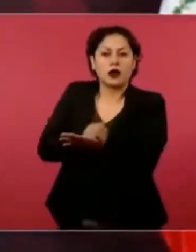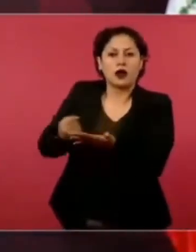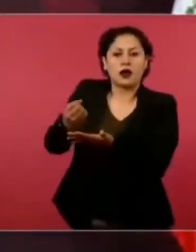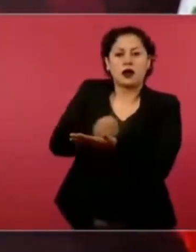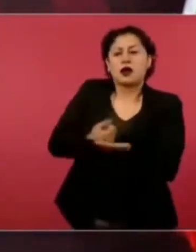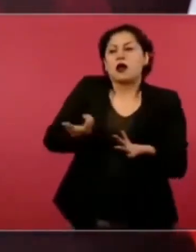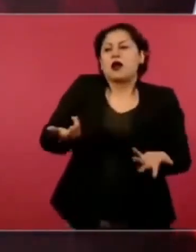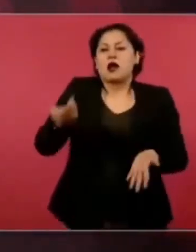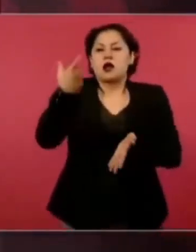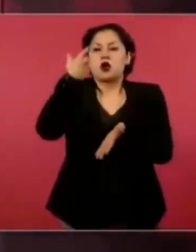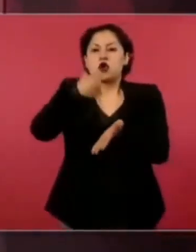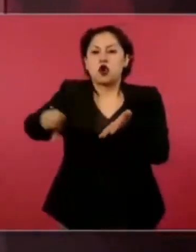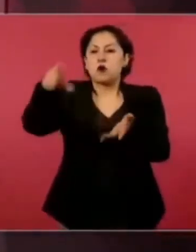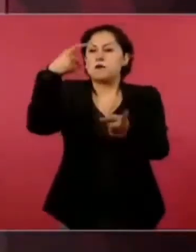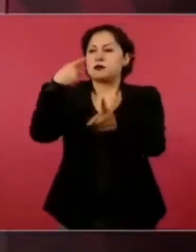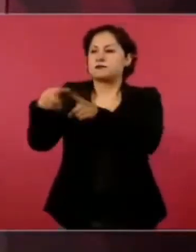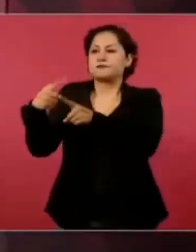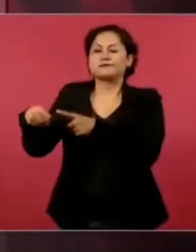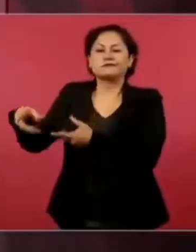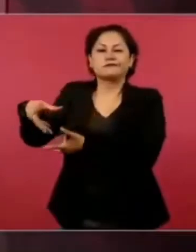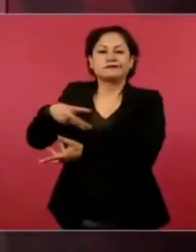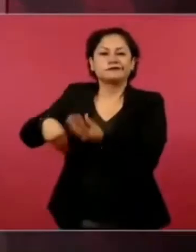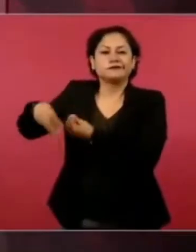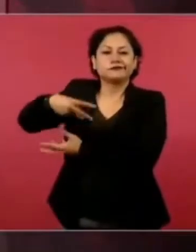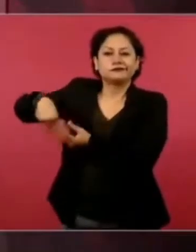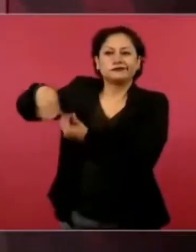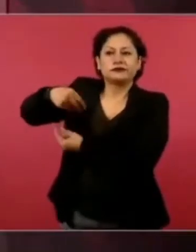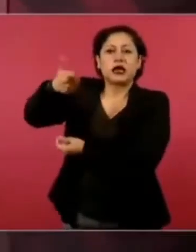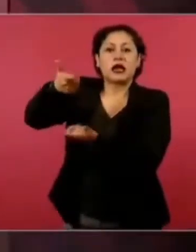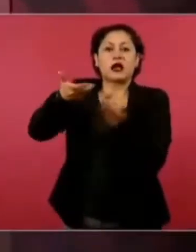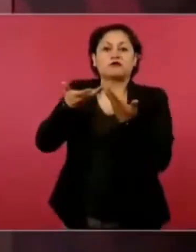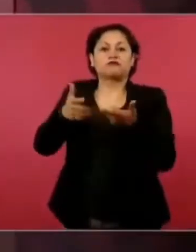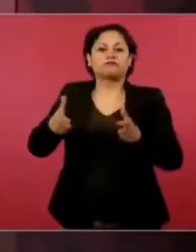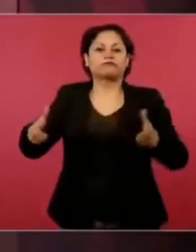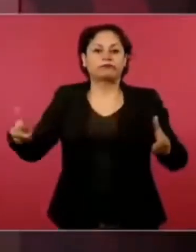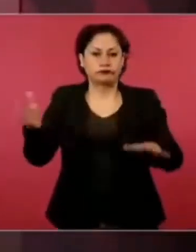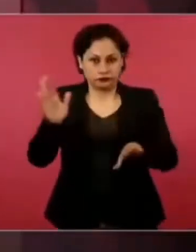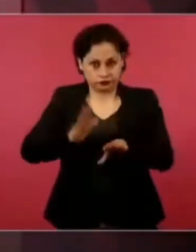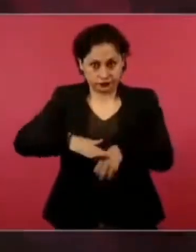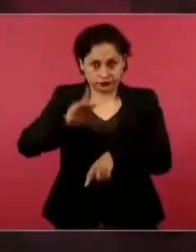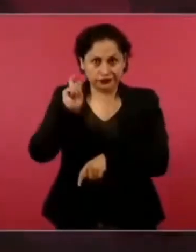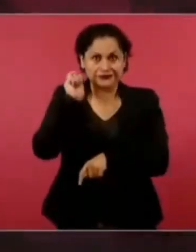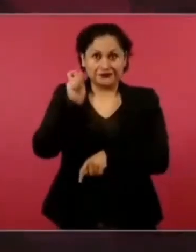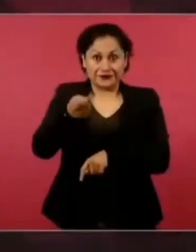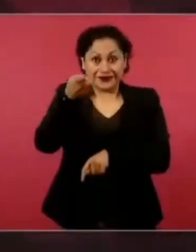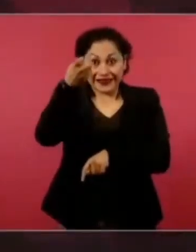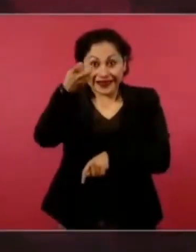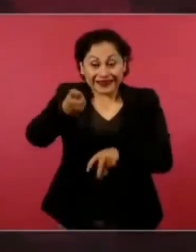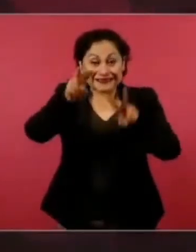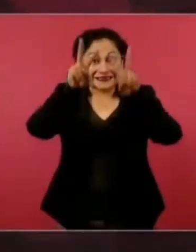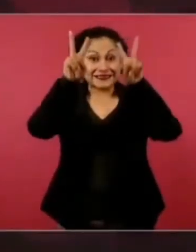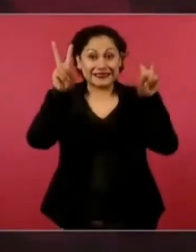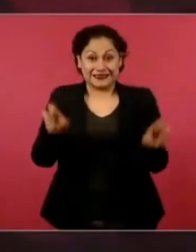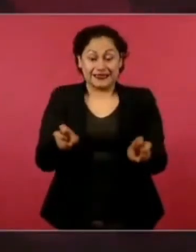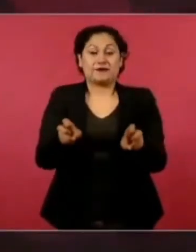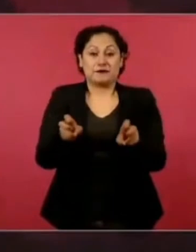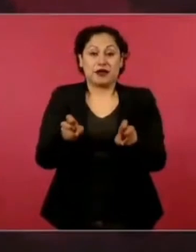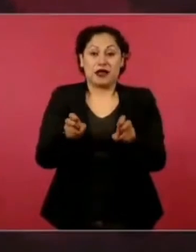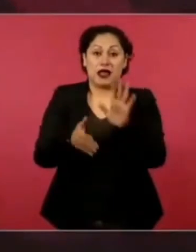la importancia, o esa es la importancia que tiene la industria de la construcción, tiene un efecto multiplicador. Se hacen las